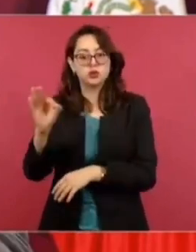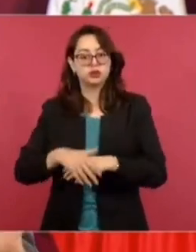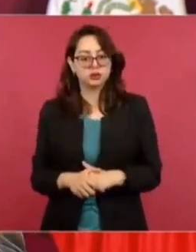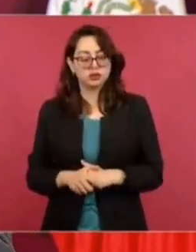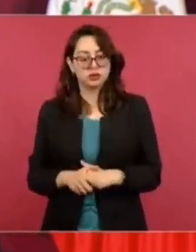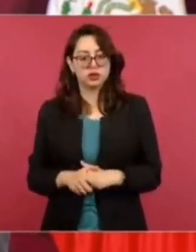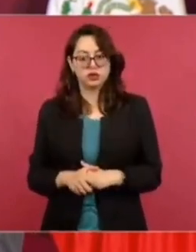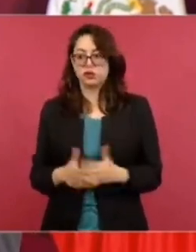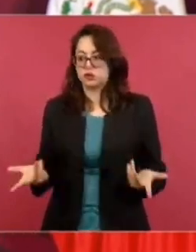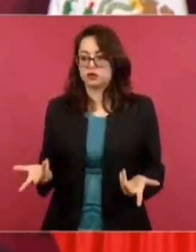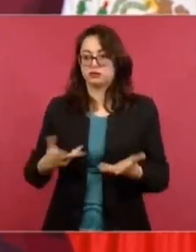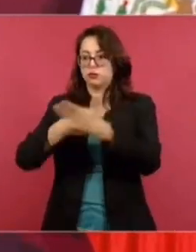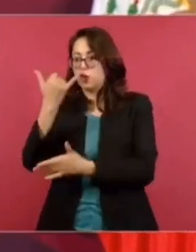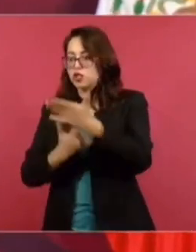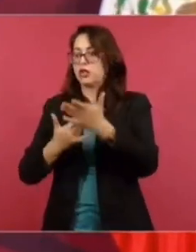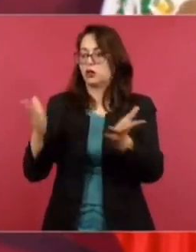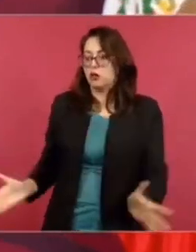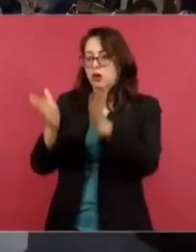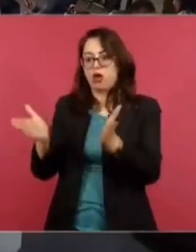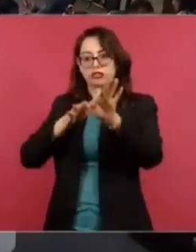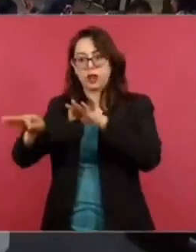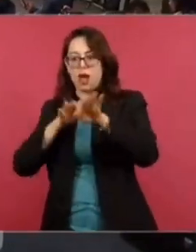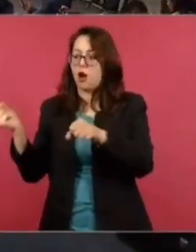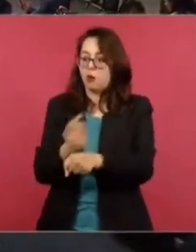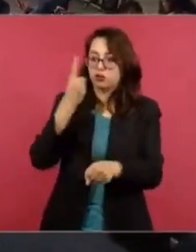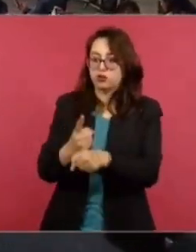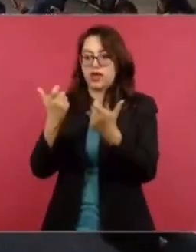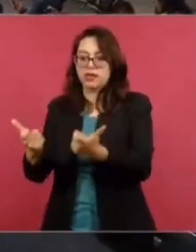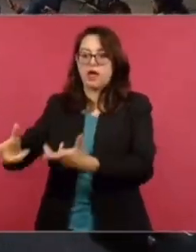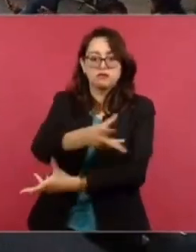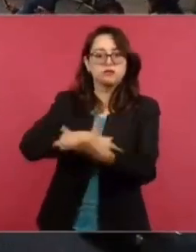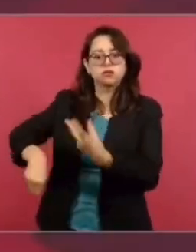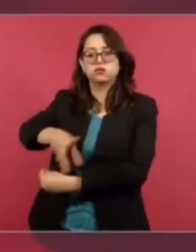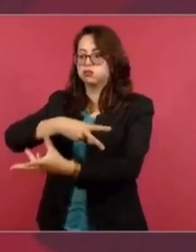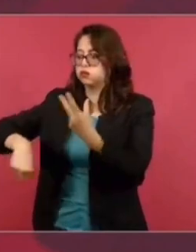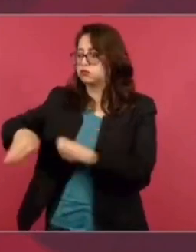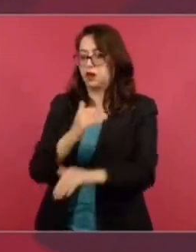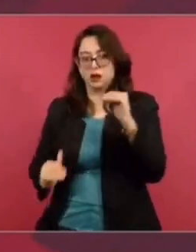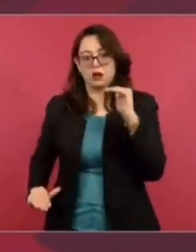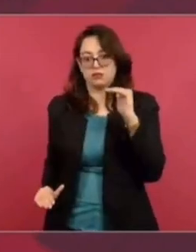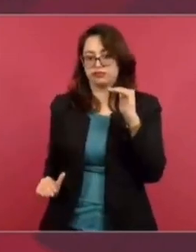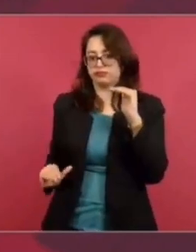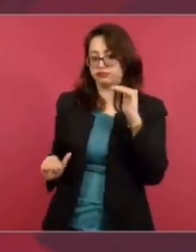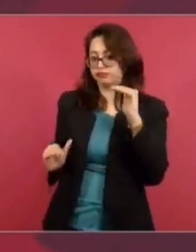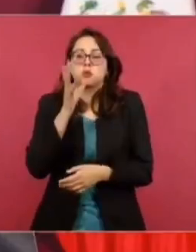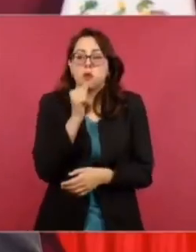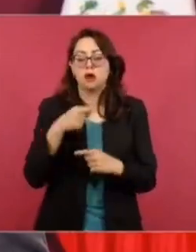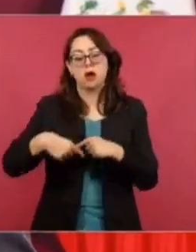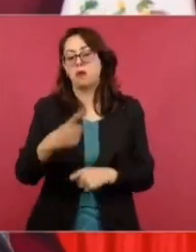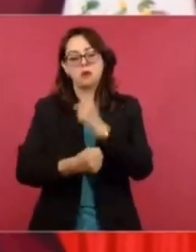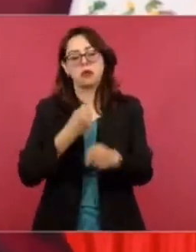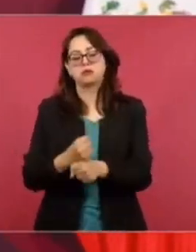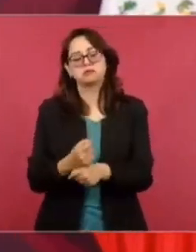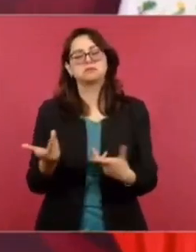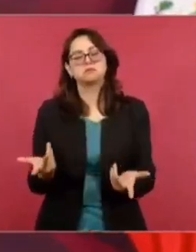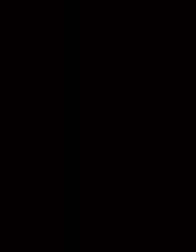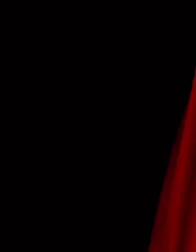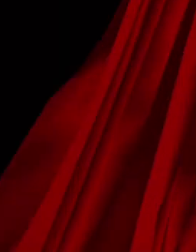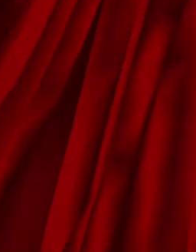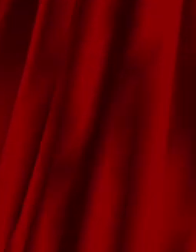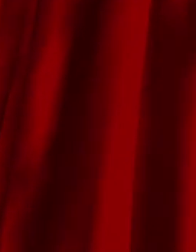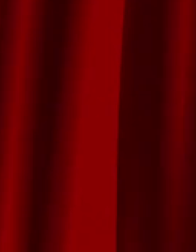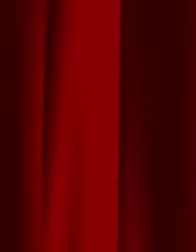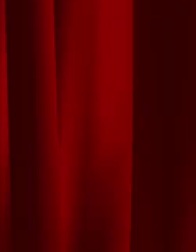se reactive la economía en todos los países para que la gente no tenga necesidad de emigrar, pero hay que plantearlo.